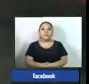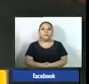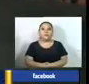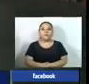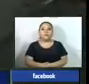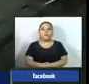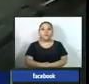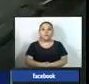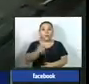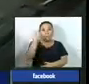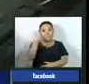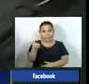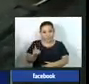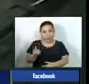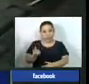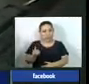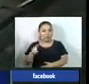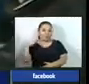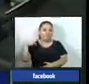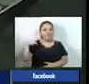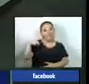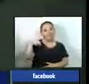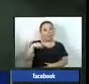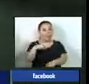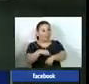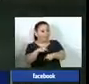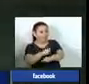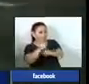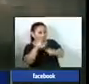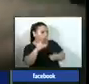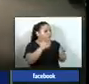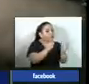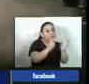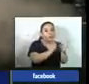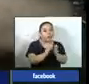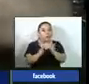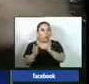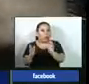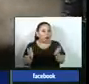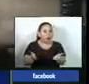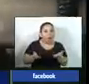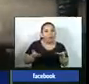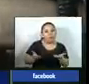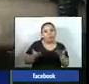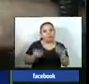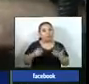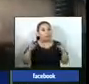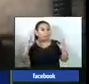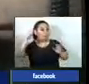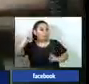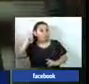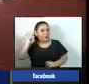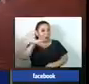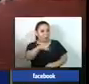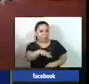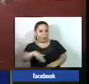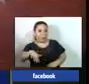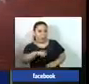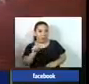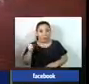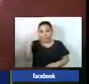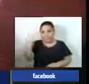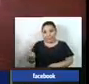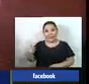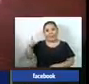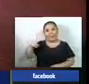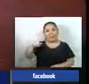Llega muy temprano a su nuevo trabajo prepara sus herramientas y empieza a ponerle ambiente al local es un disc